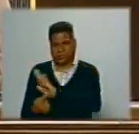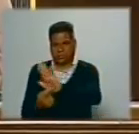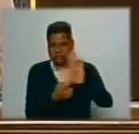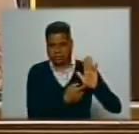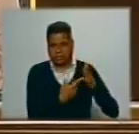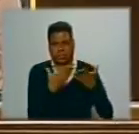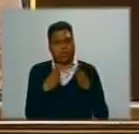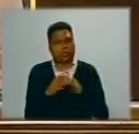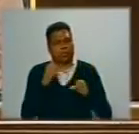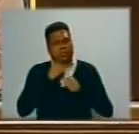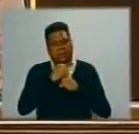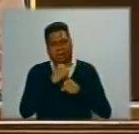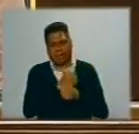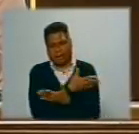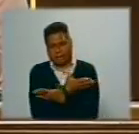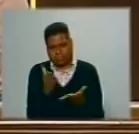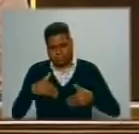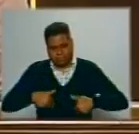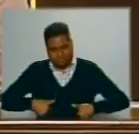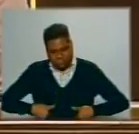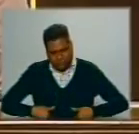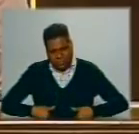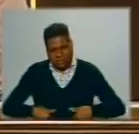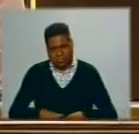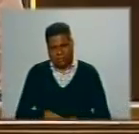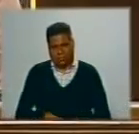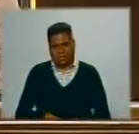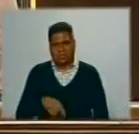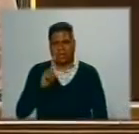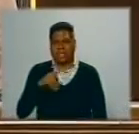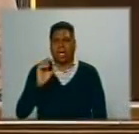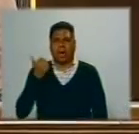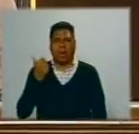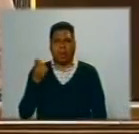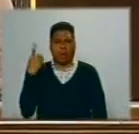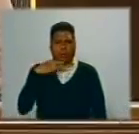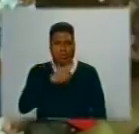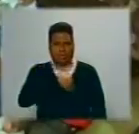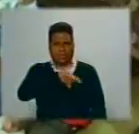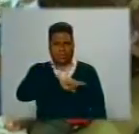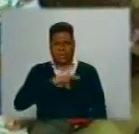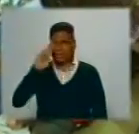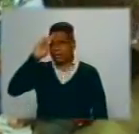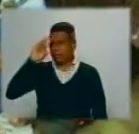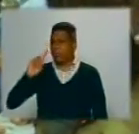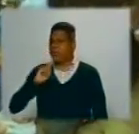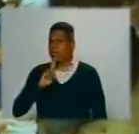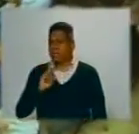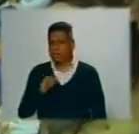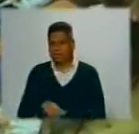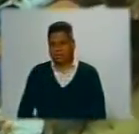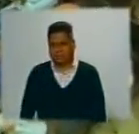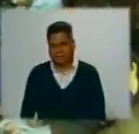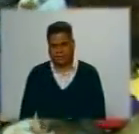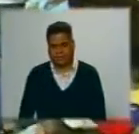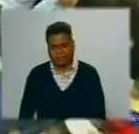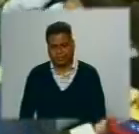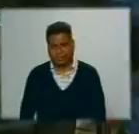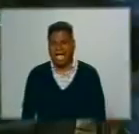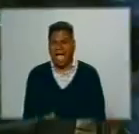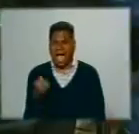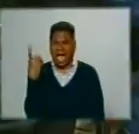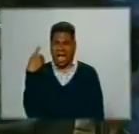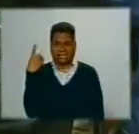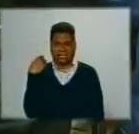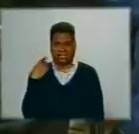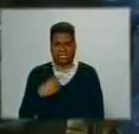empeño, así como del expresidente José Luis Rodríguez Zapatero. Ayer el